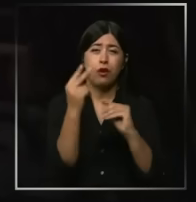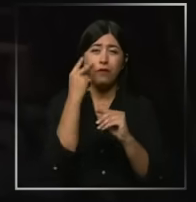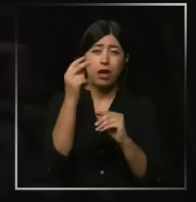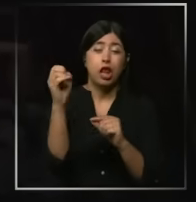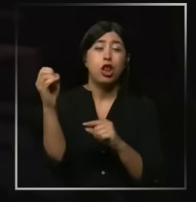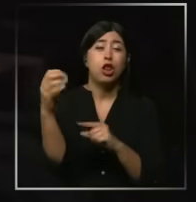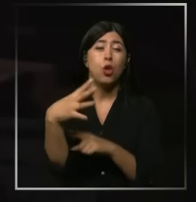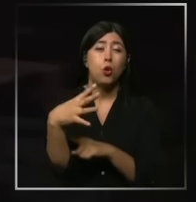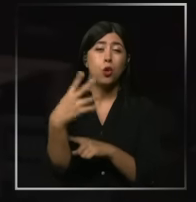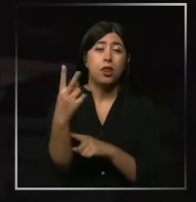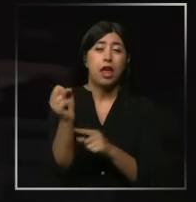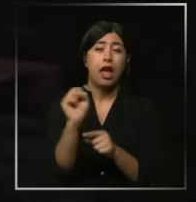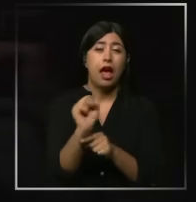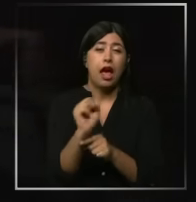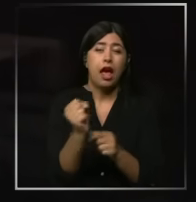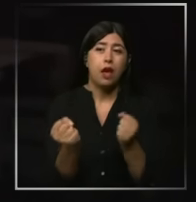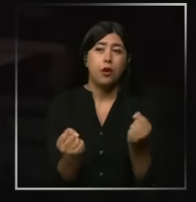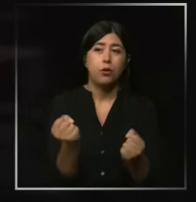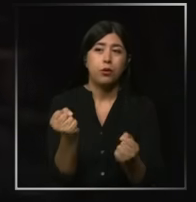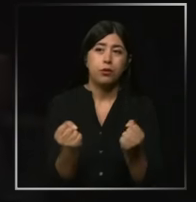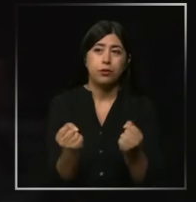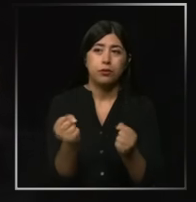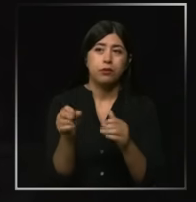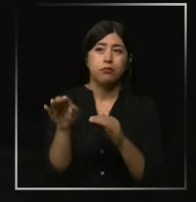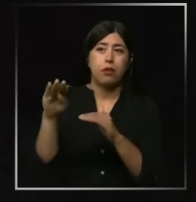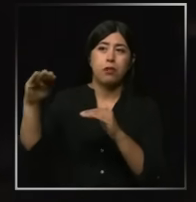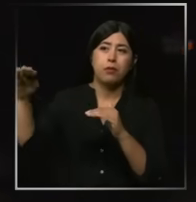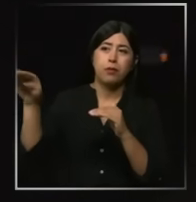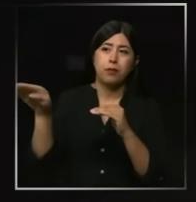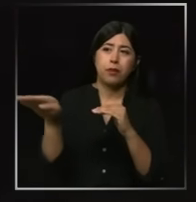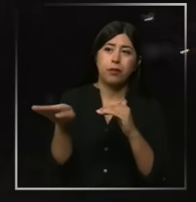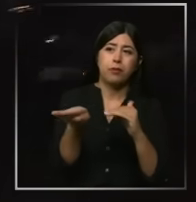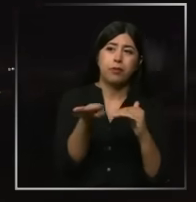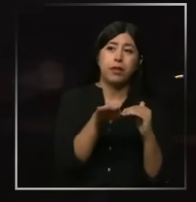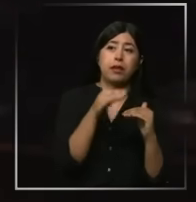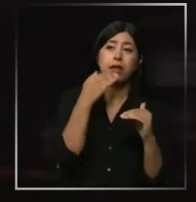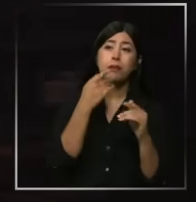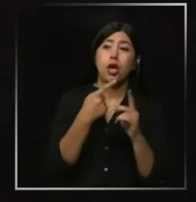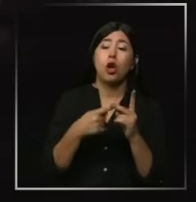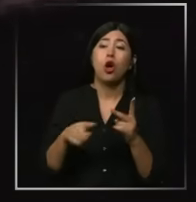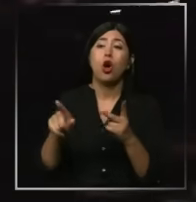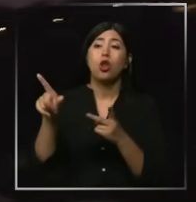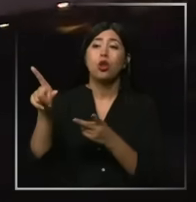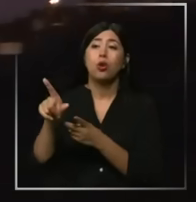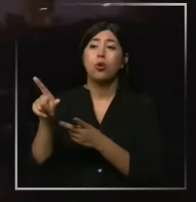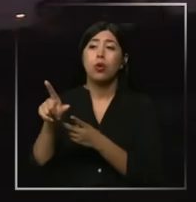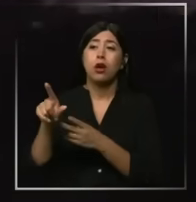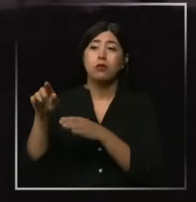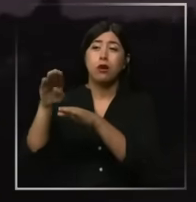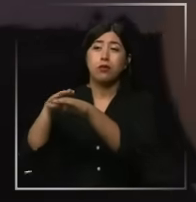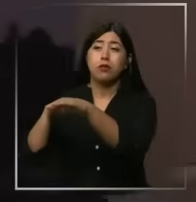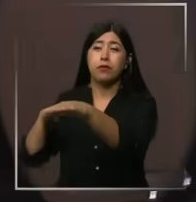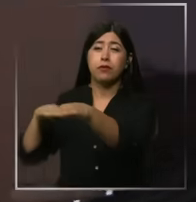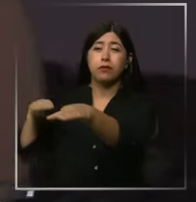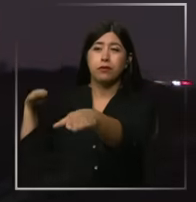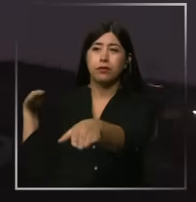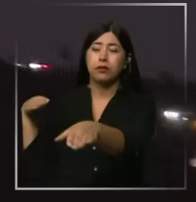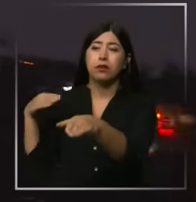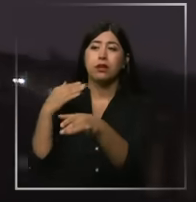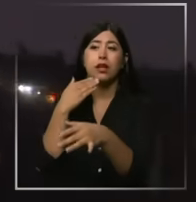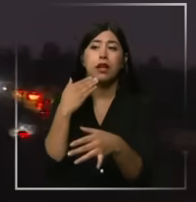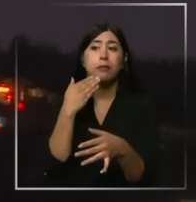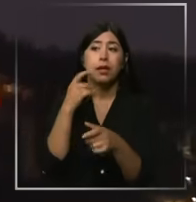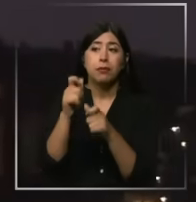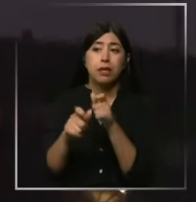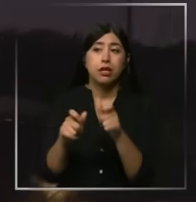observar las luces de los vehículos en otras zonas, además, donde van saliendo vehículos. Hay muchas personas, además, Pati, que ya una